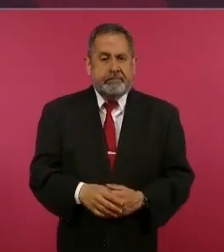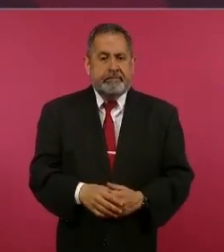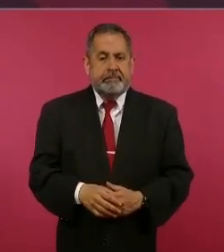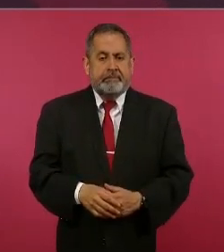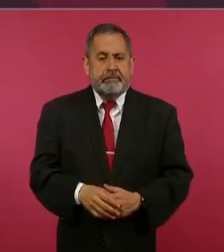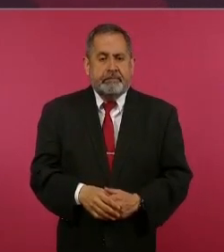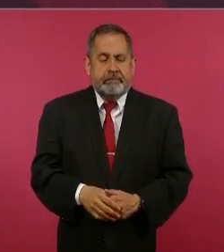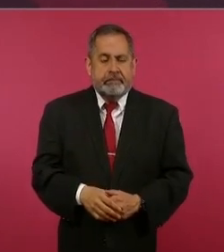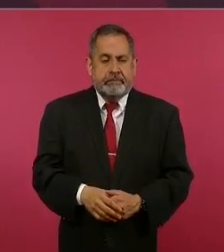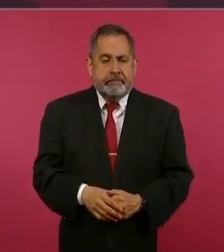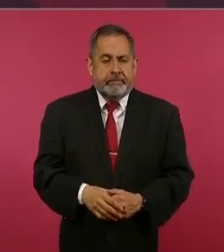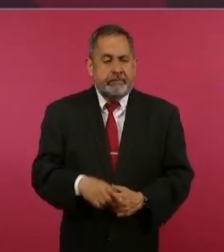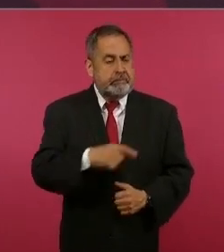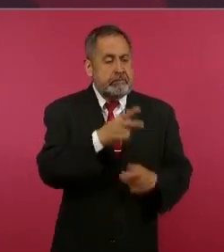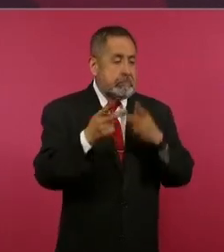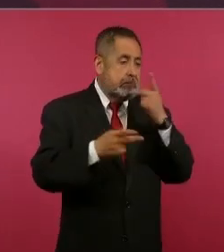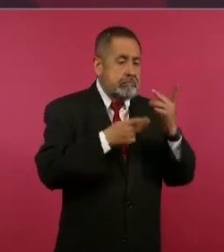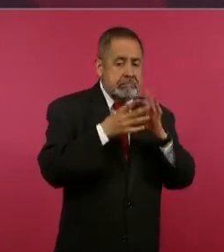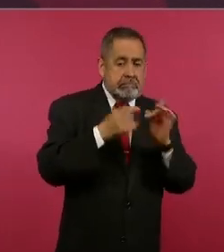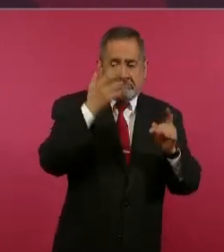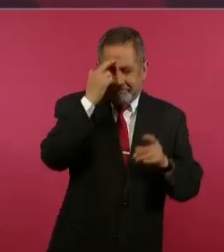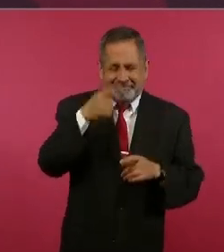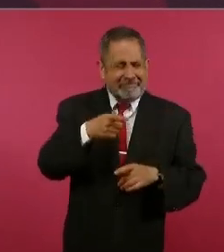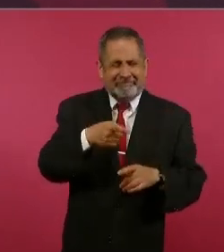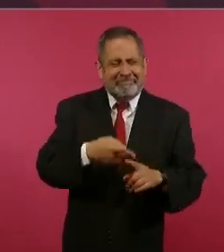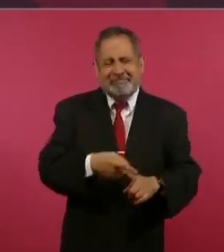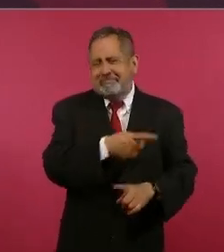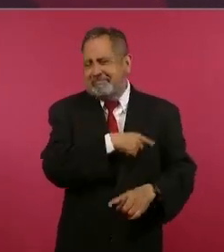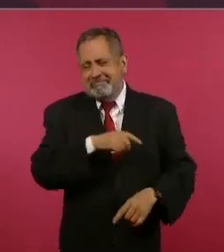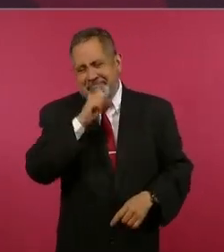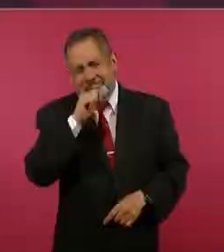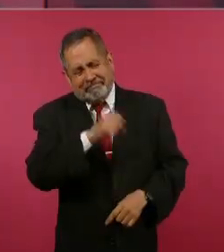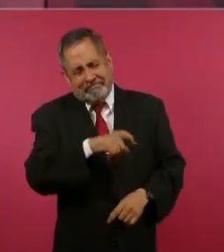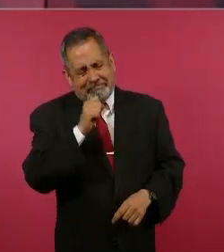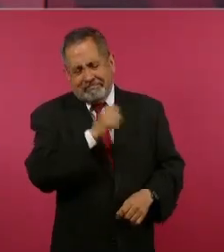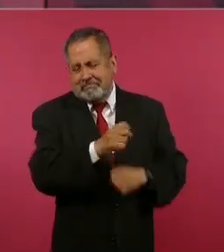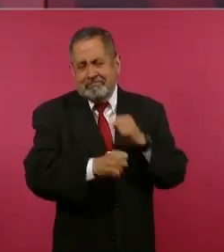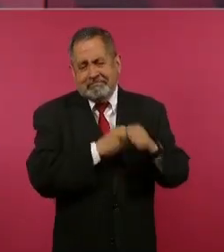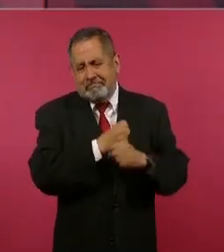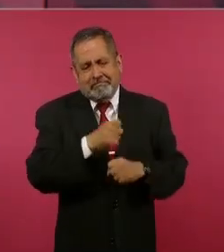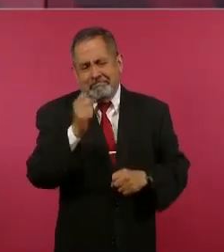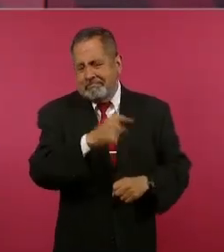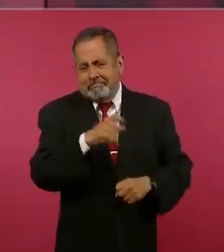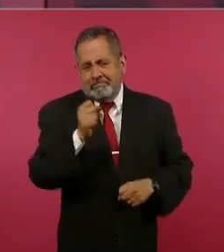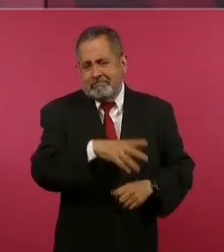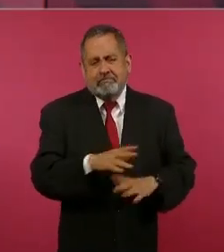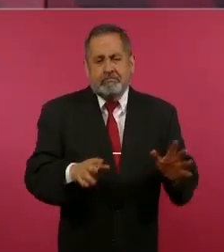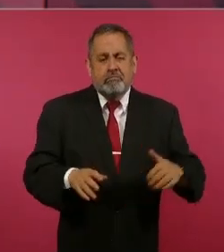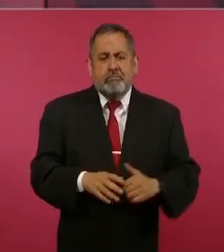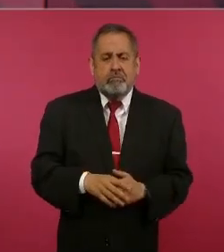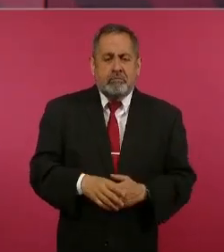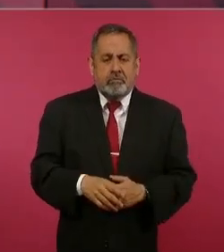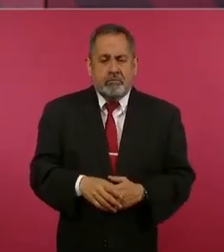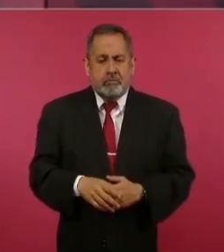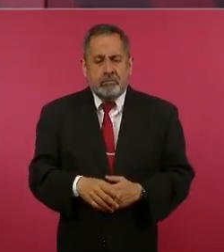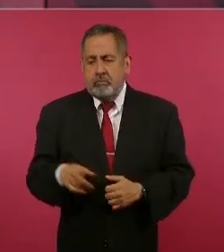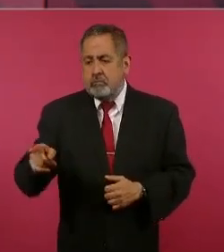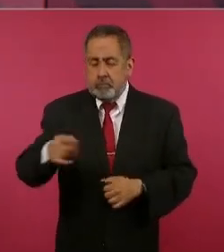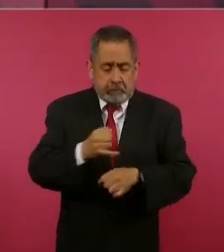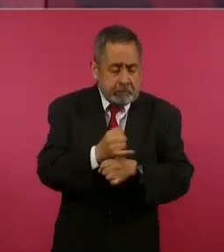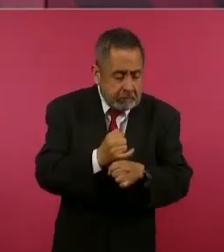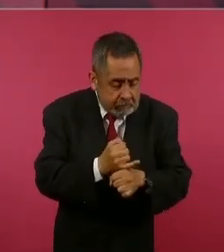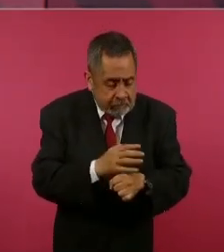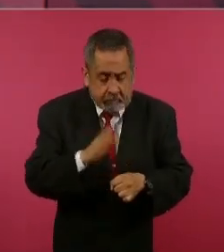Siempre argumentan, pero ya llevan años, de que están mal hechas las